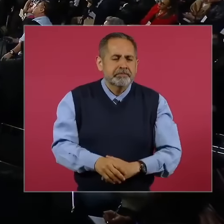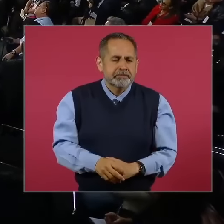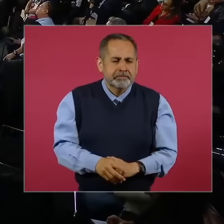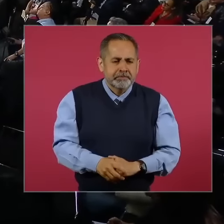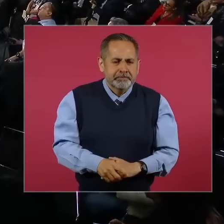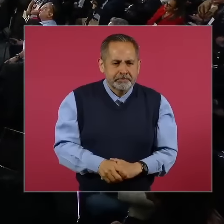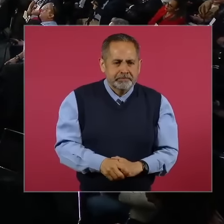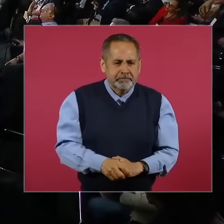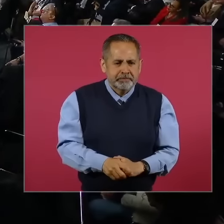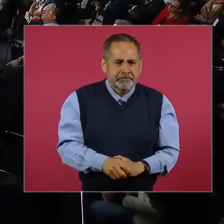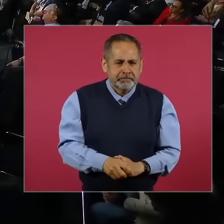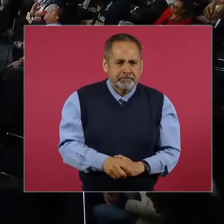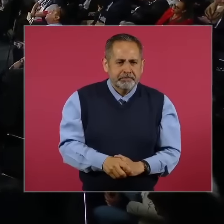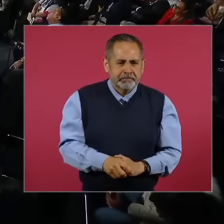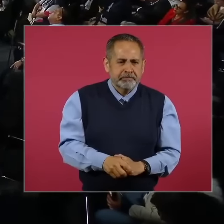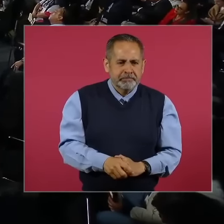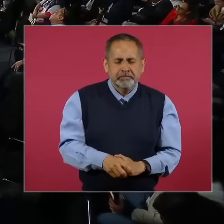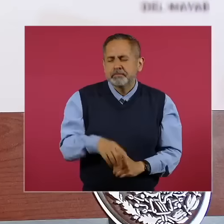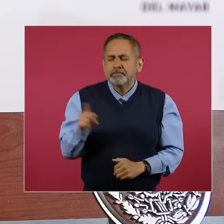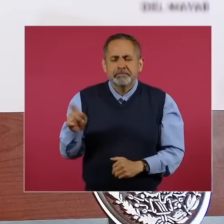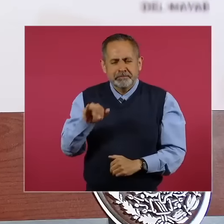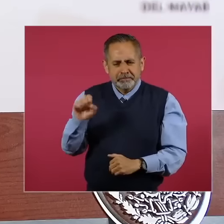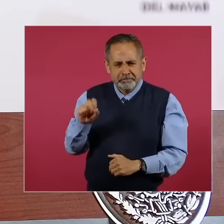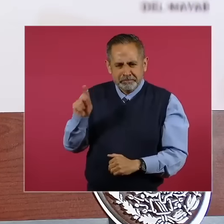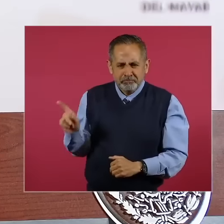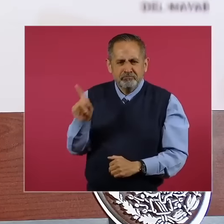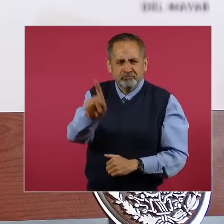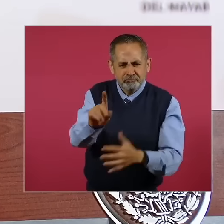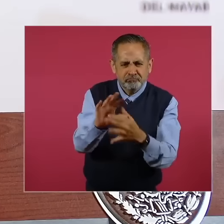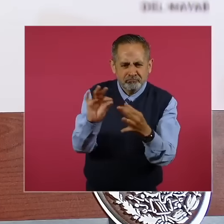Todavía Jesús les va a decir,